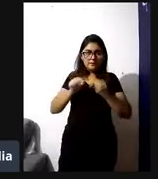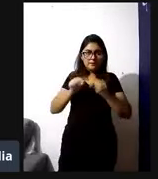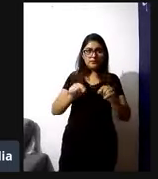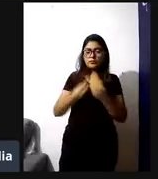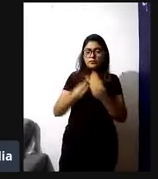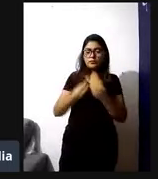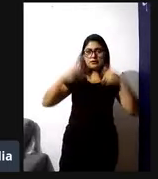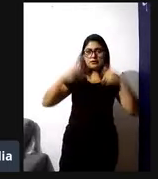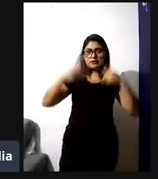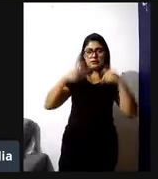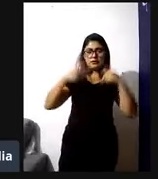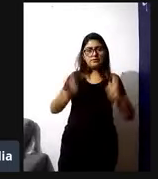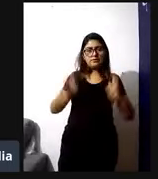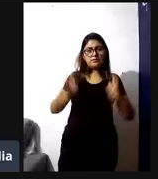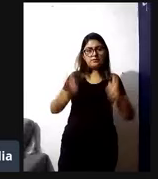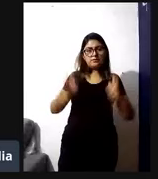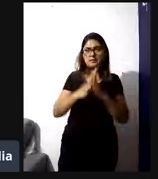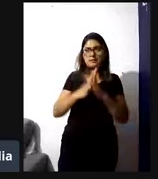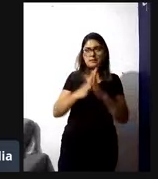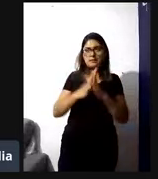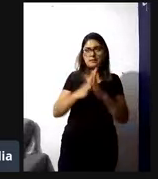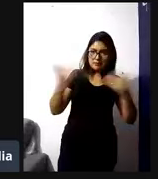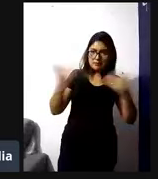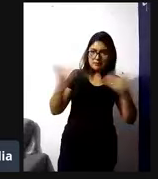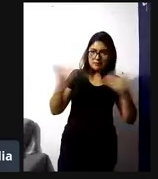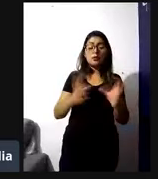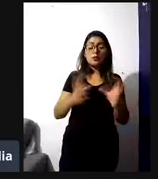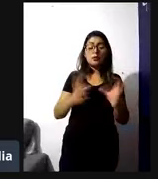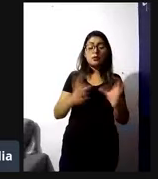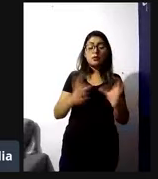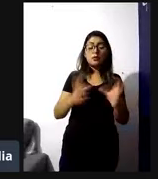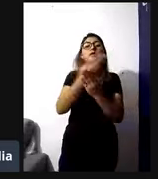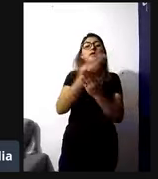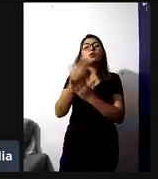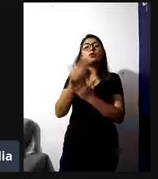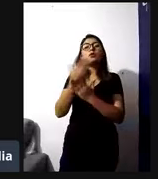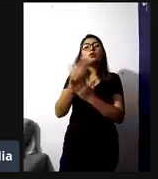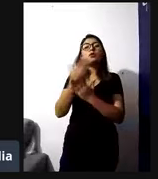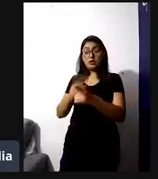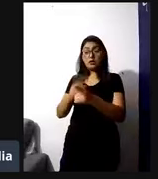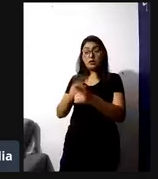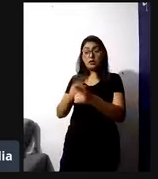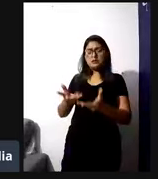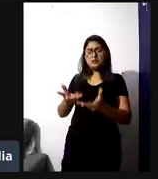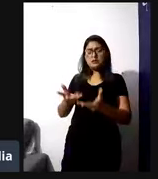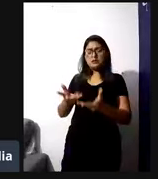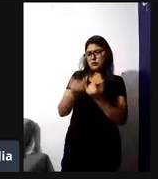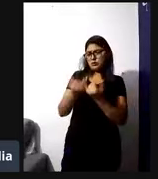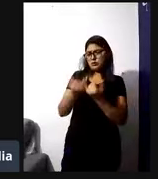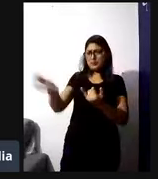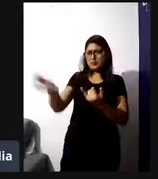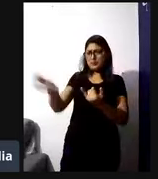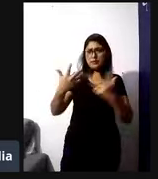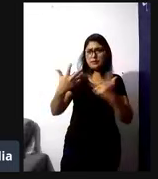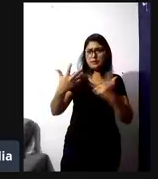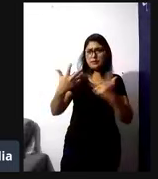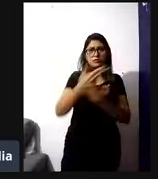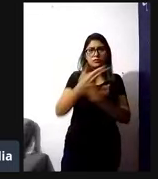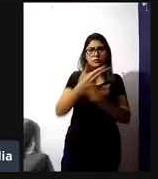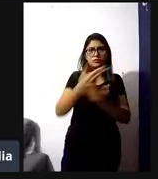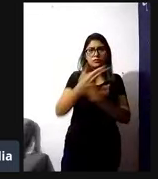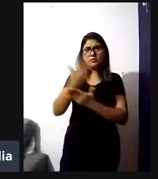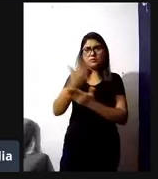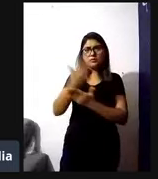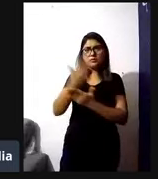participen, realizar actividades de dibujo si es que puede hacerlo, también creo que es muy, muy importante. A lo mejor algunos